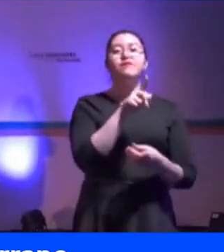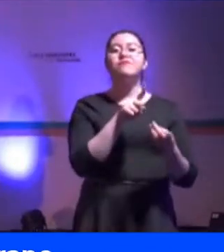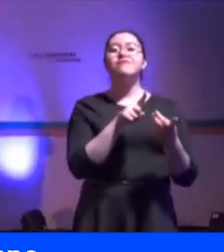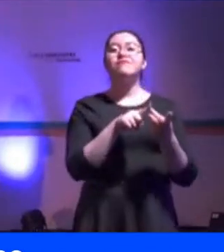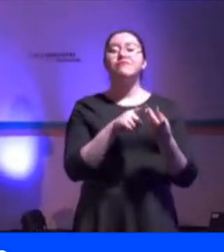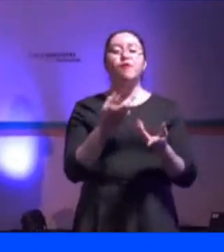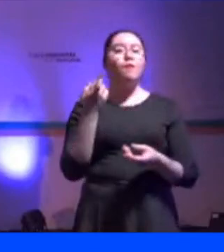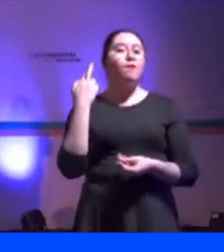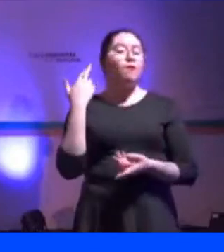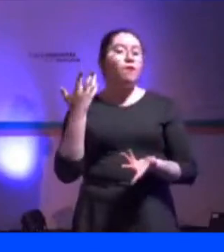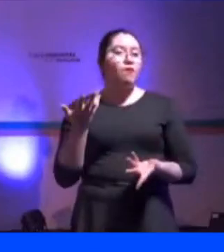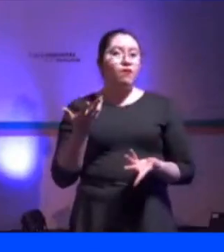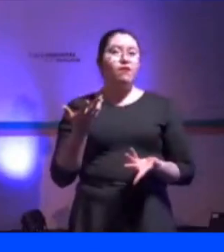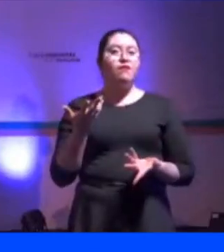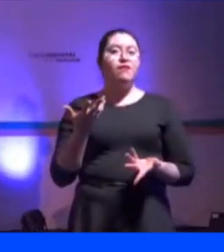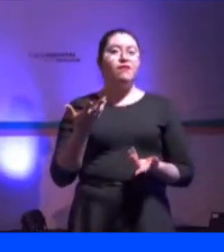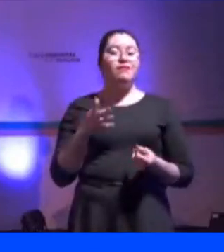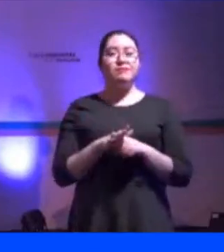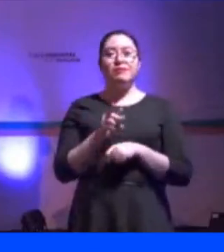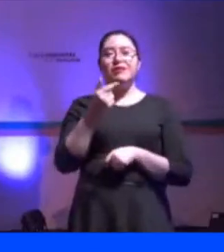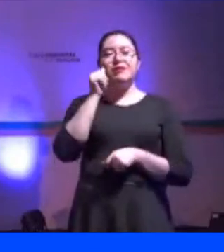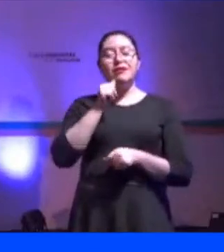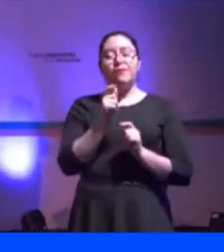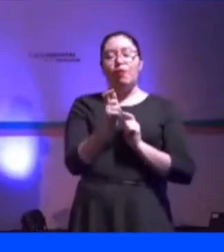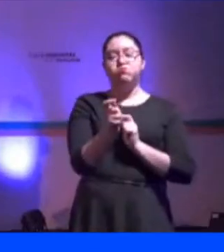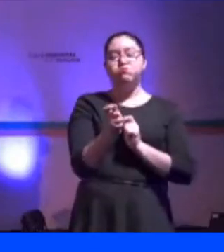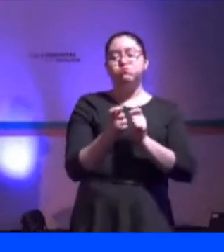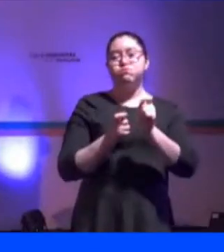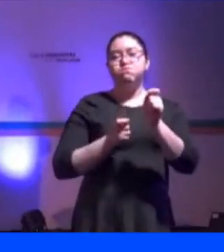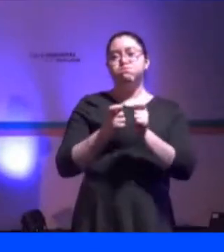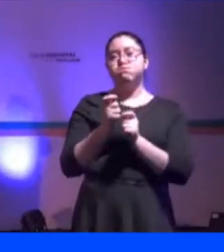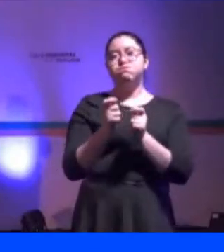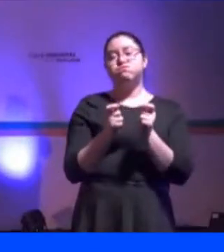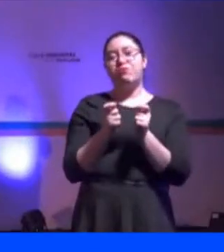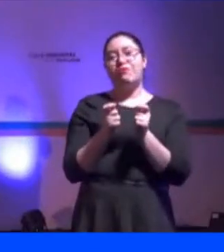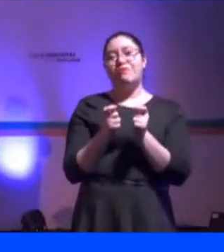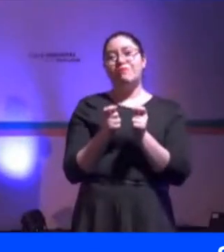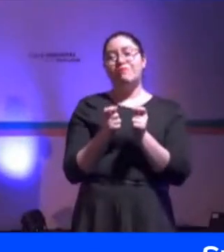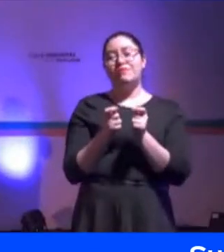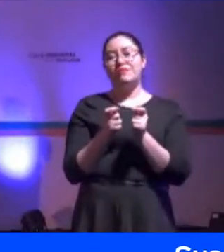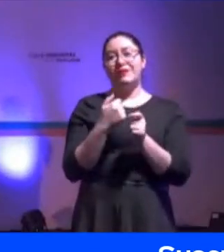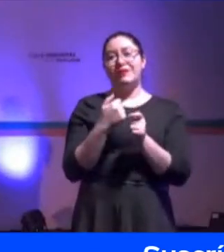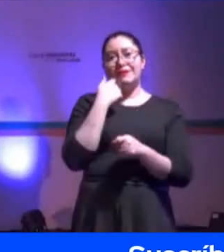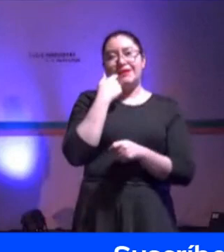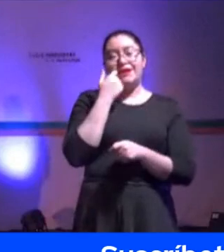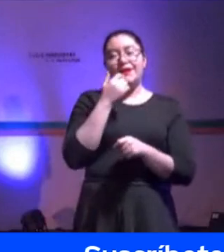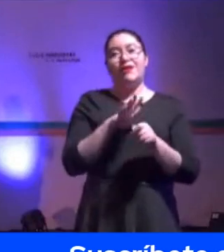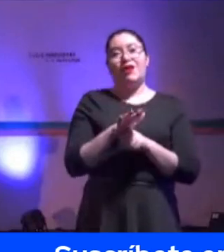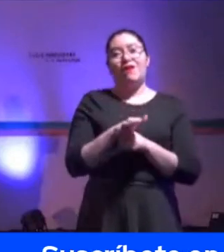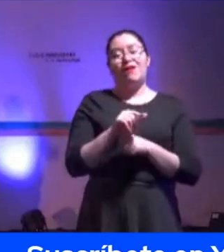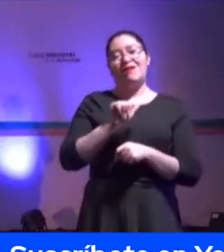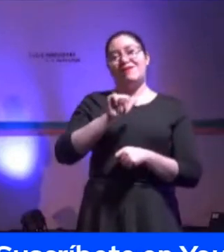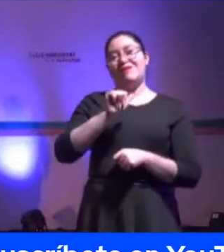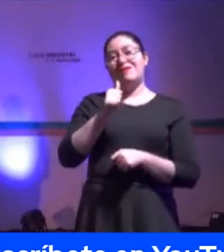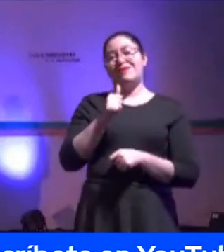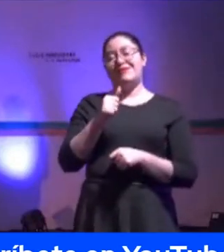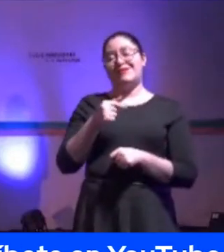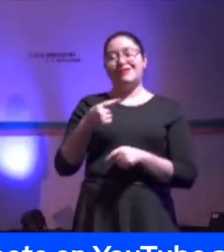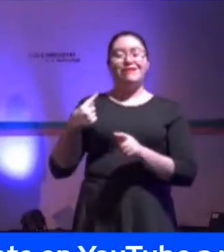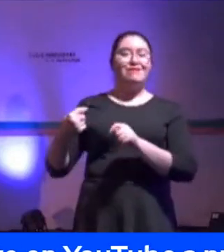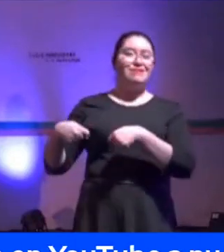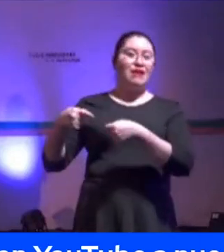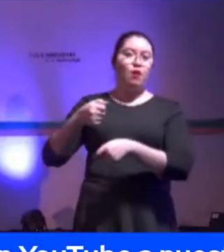con la constante manipulación que intentan hacernos desde las frecuencias